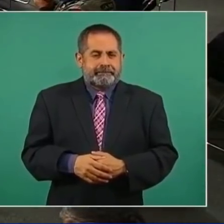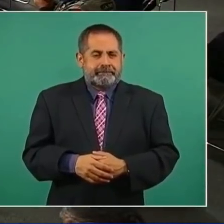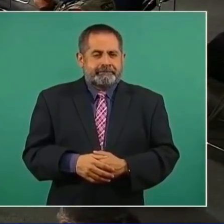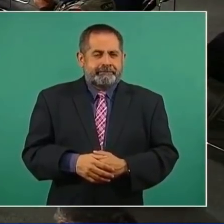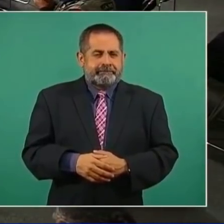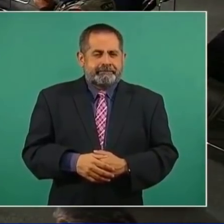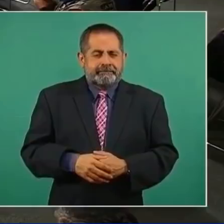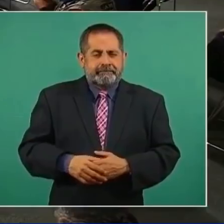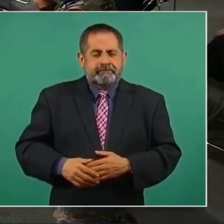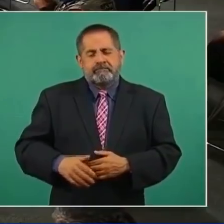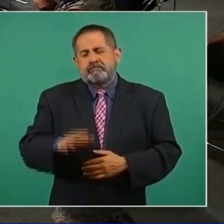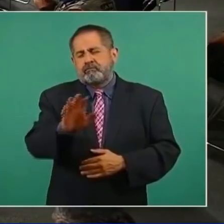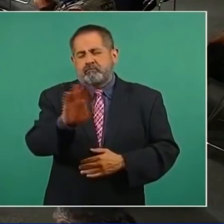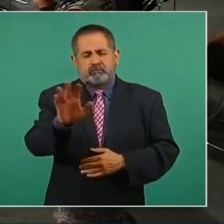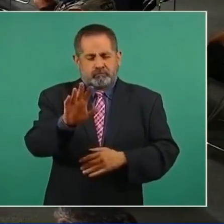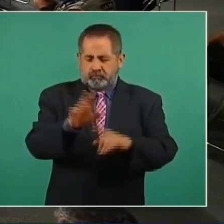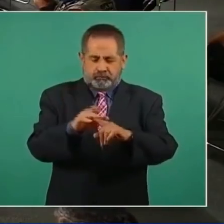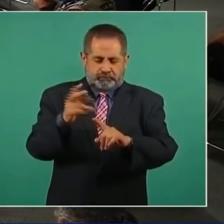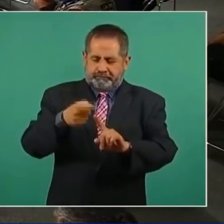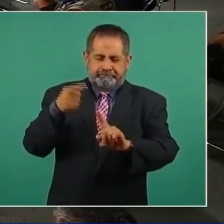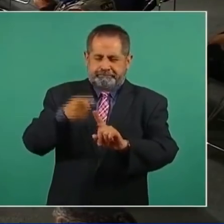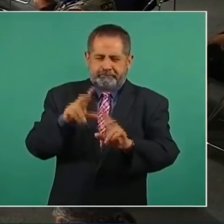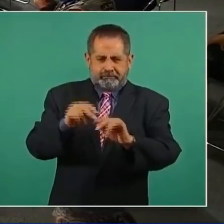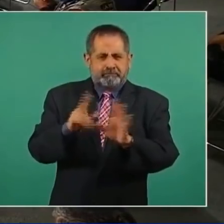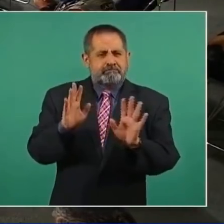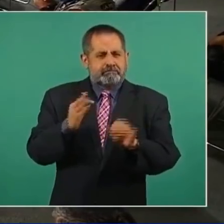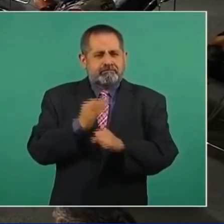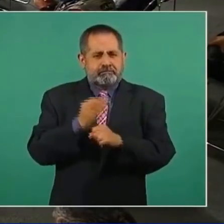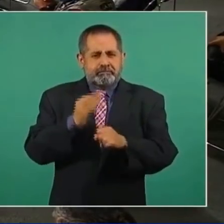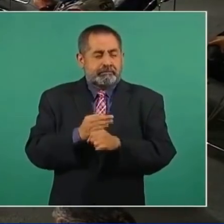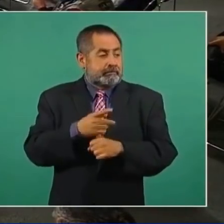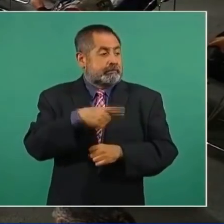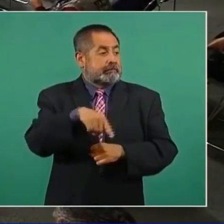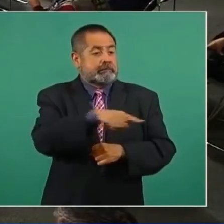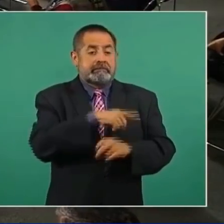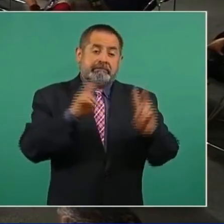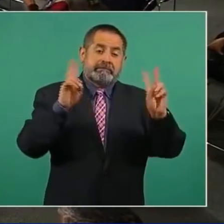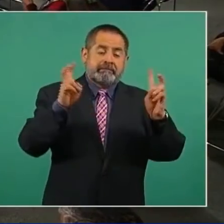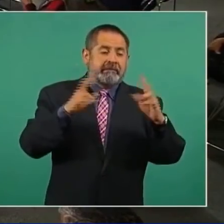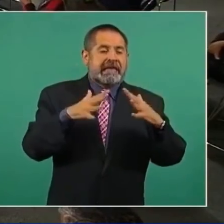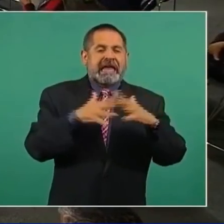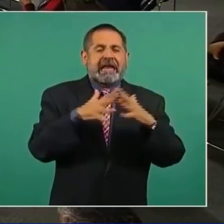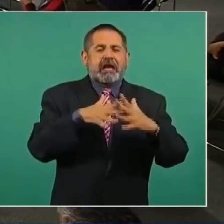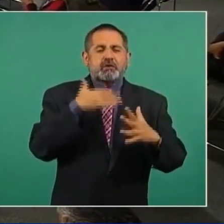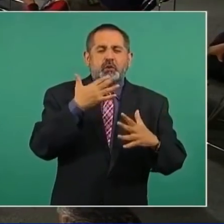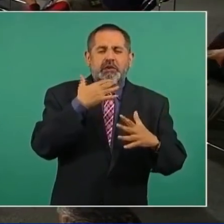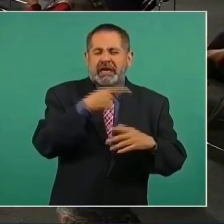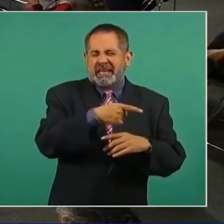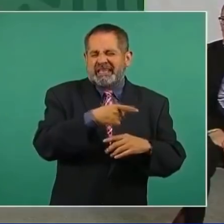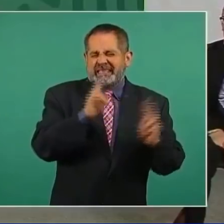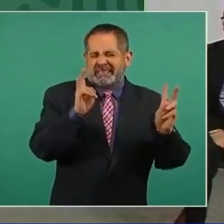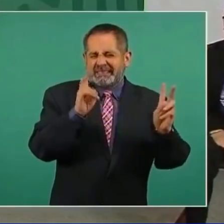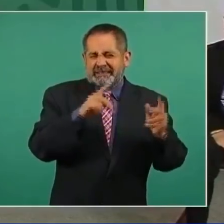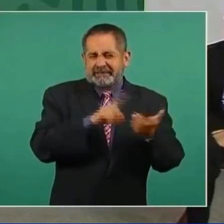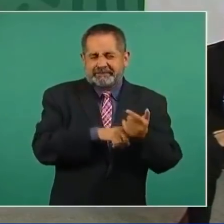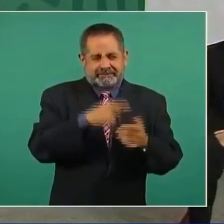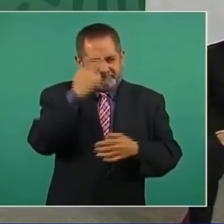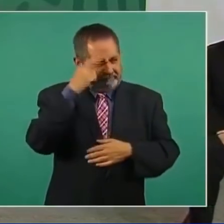No, no es correcto, pero ya que hablamos aquí de la guerra sucia en la ciudad, de cómo les